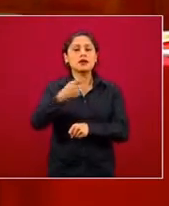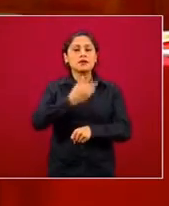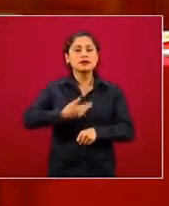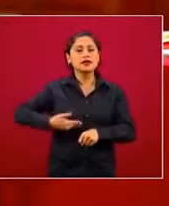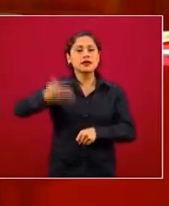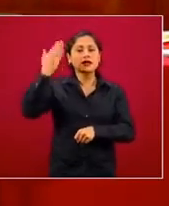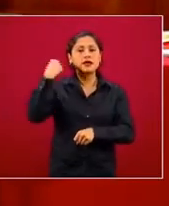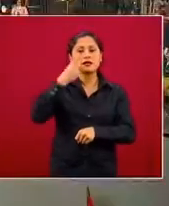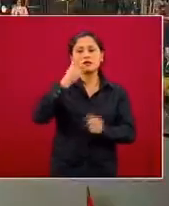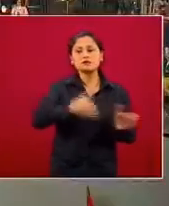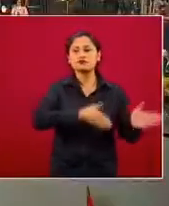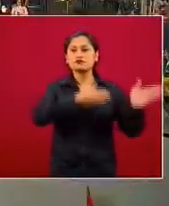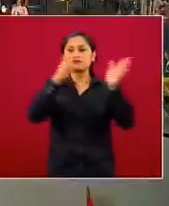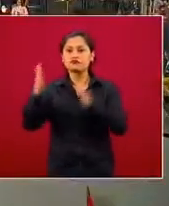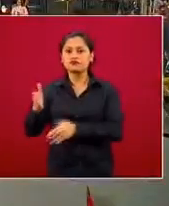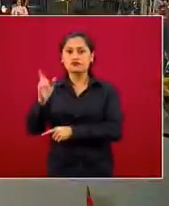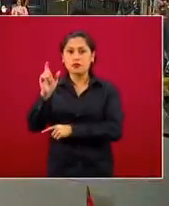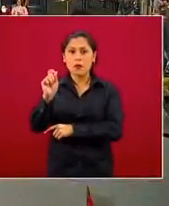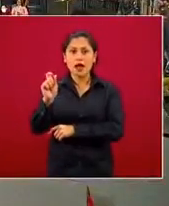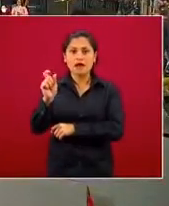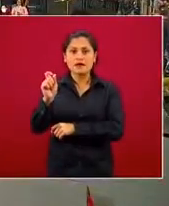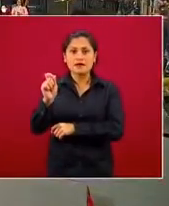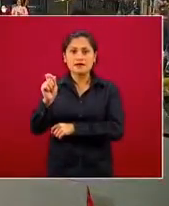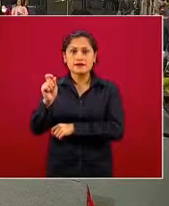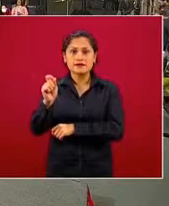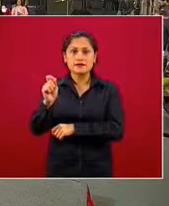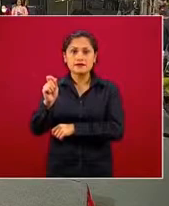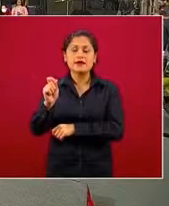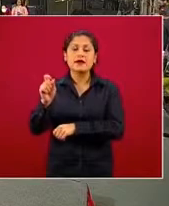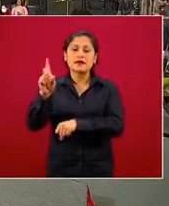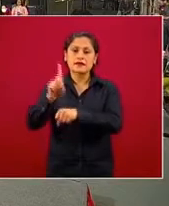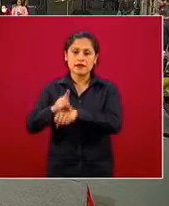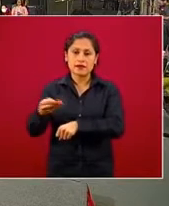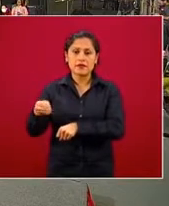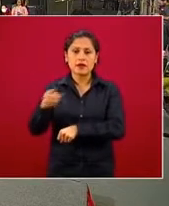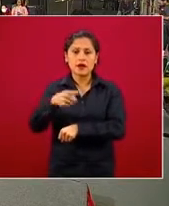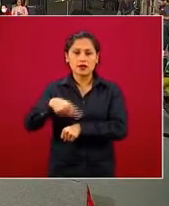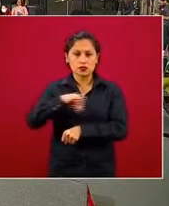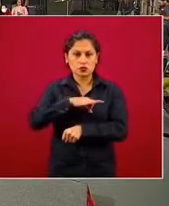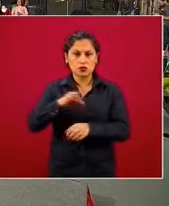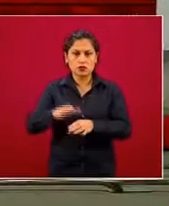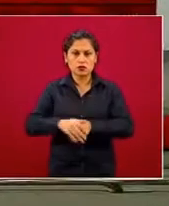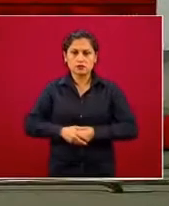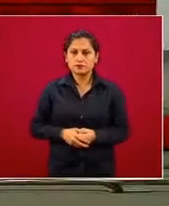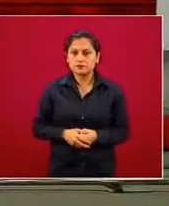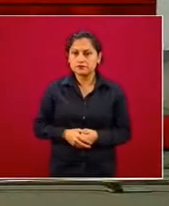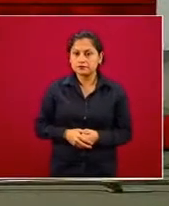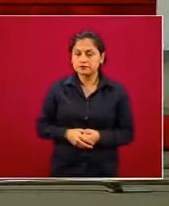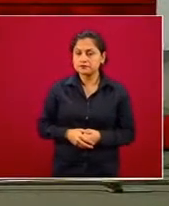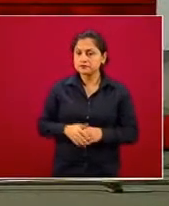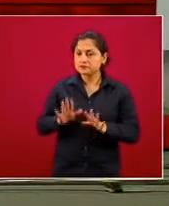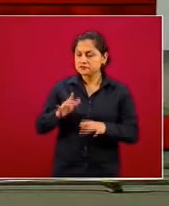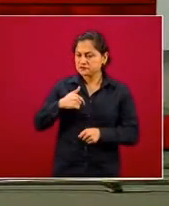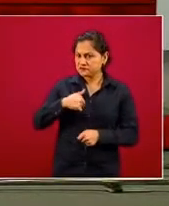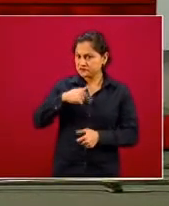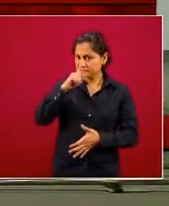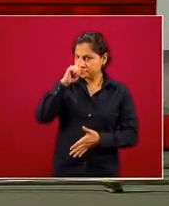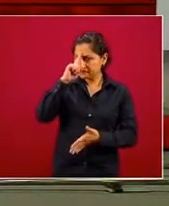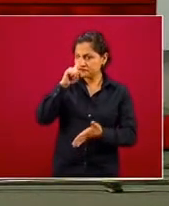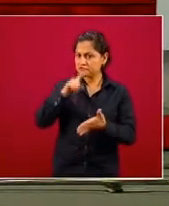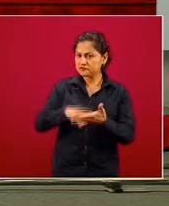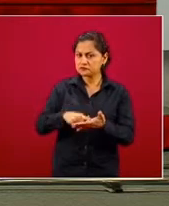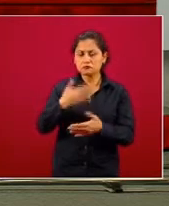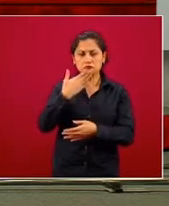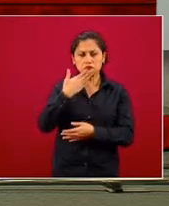día 20, quarantine no nada toward más para the en 20th of octubre. May. So what Sí, are the first government siempre offices bienvenido to go out of this debate problem? científico Well,